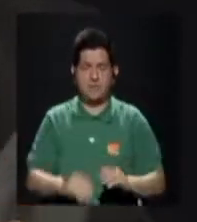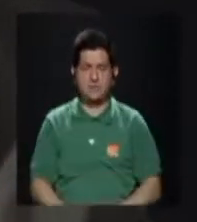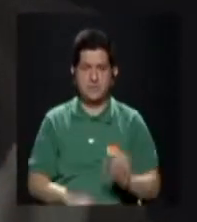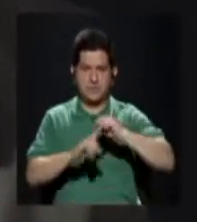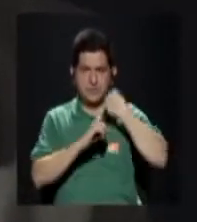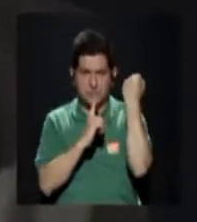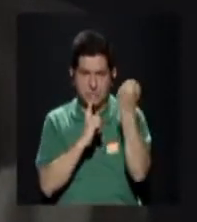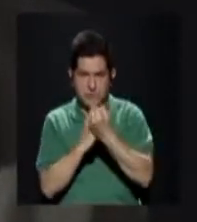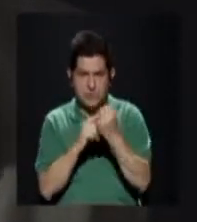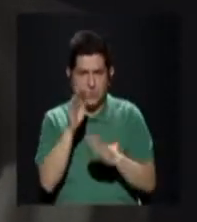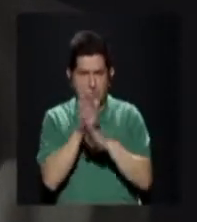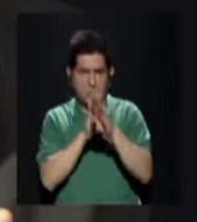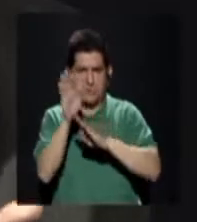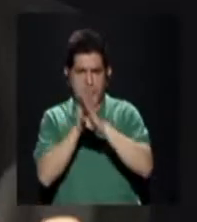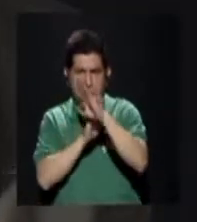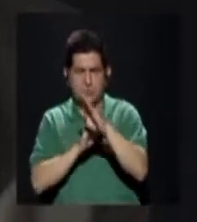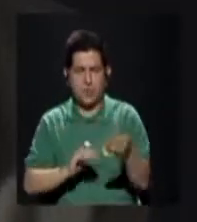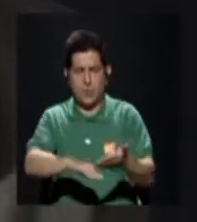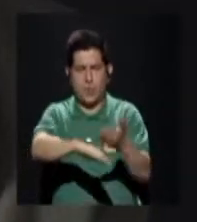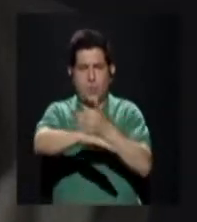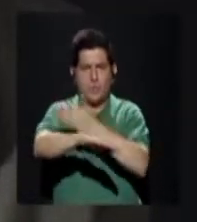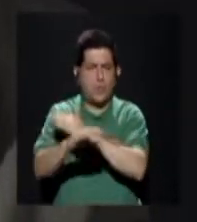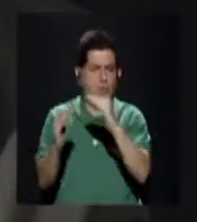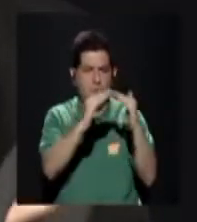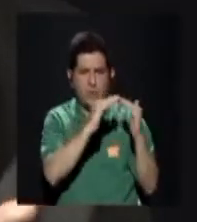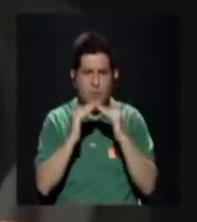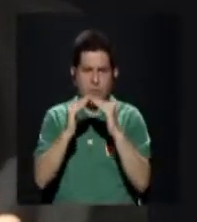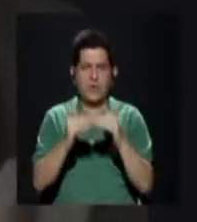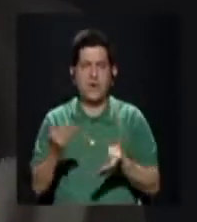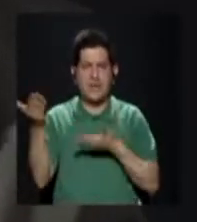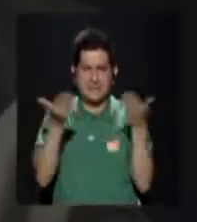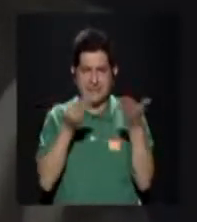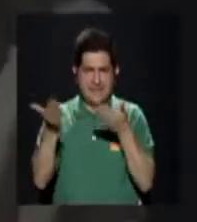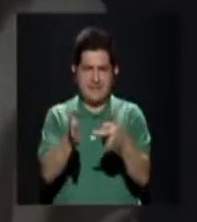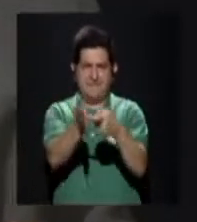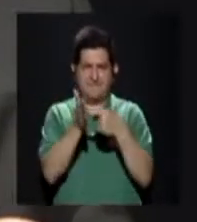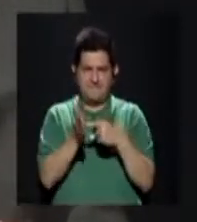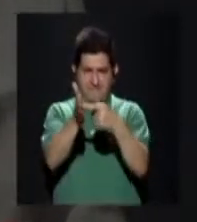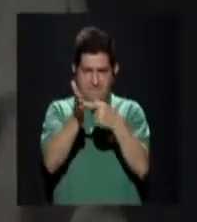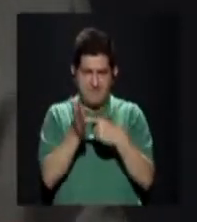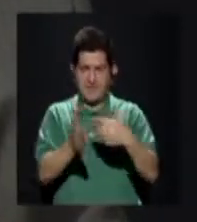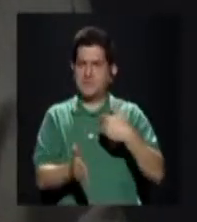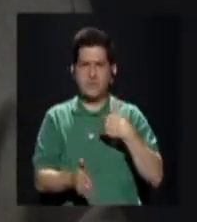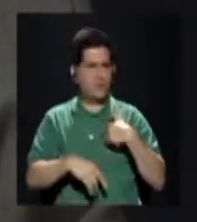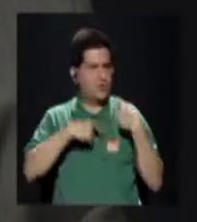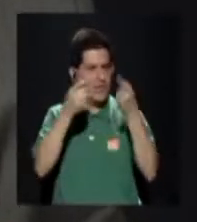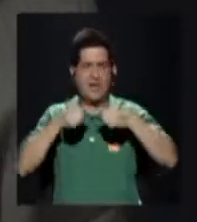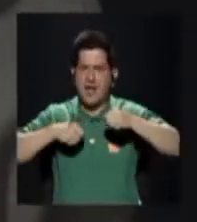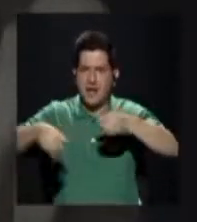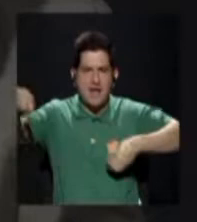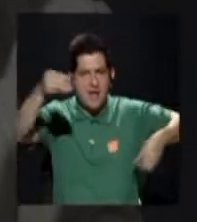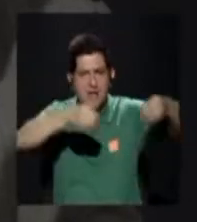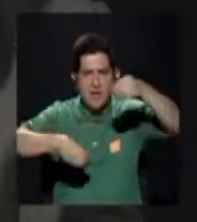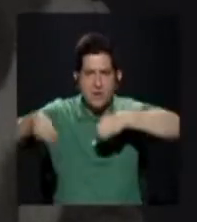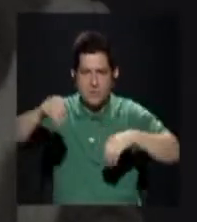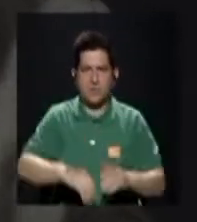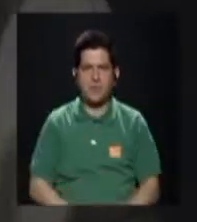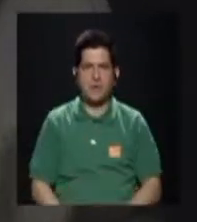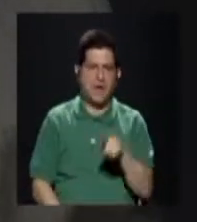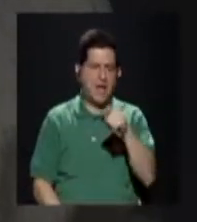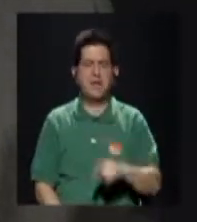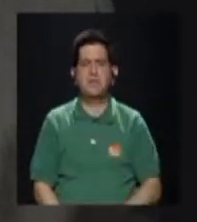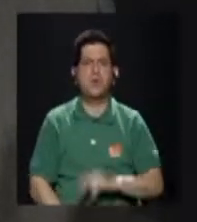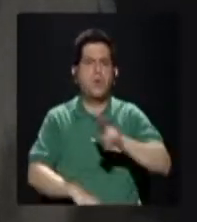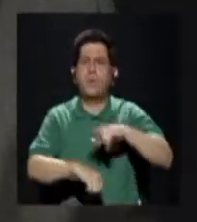consecuencia de cómo se va desarrollando el crecimiento urbano, los servicios que se demandan, y ya no tenemos que ir a un supermercado de piso de tierra,